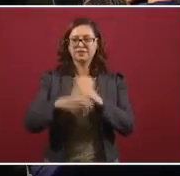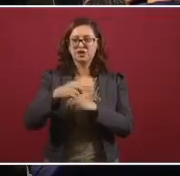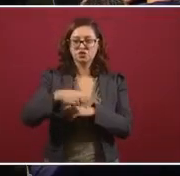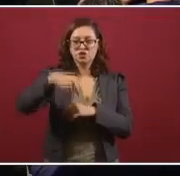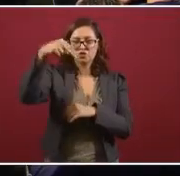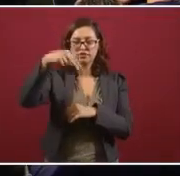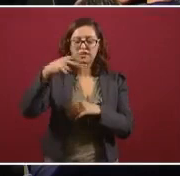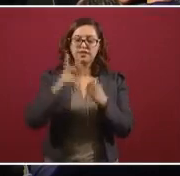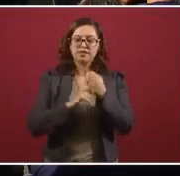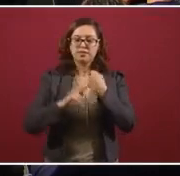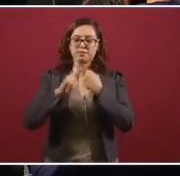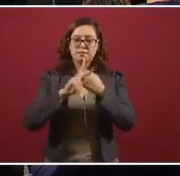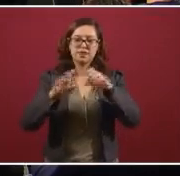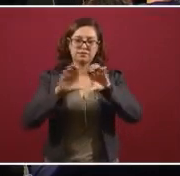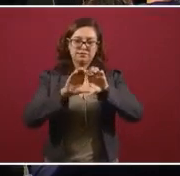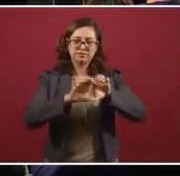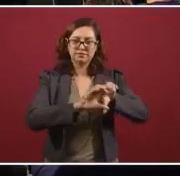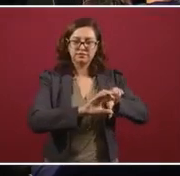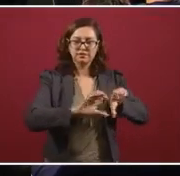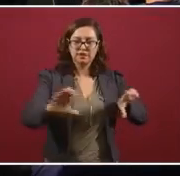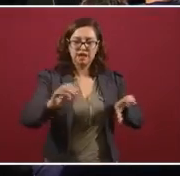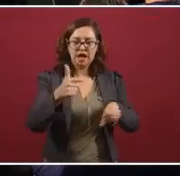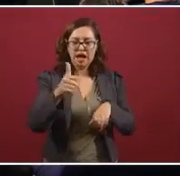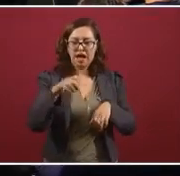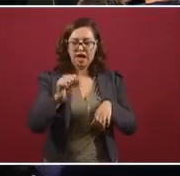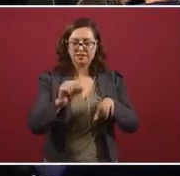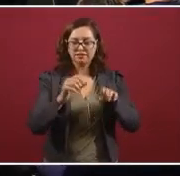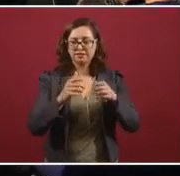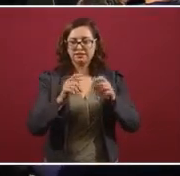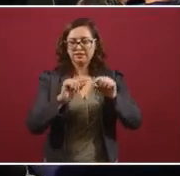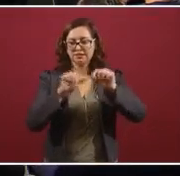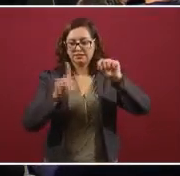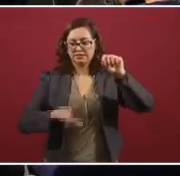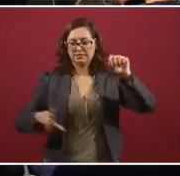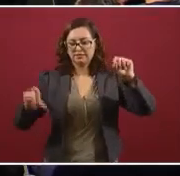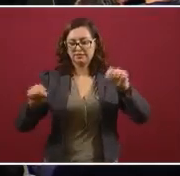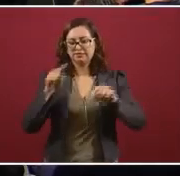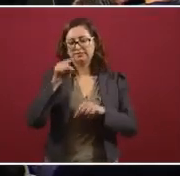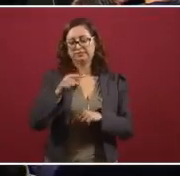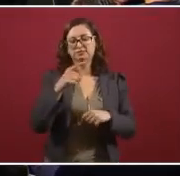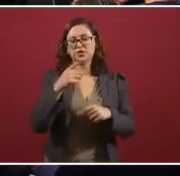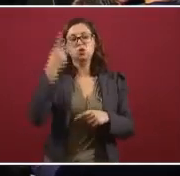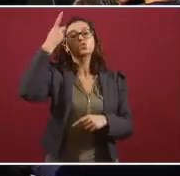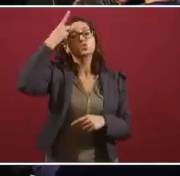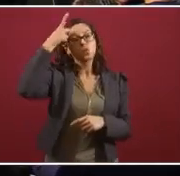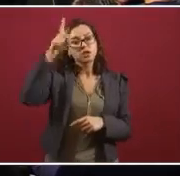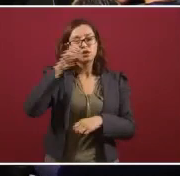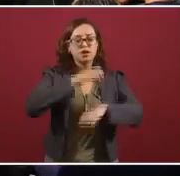país, un gasoducto de Carso Energía.